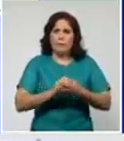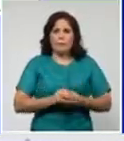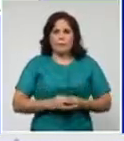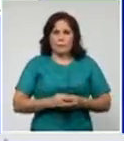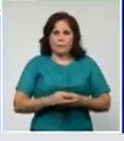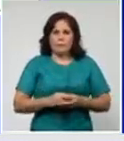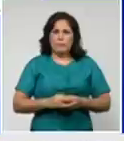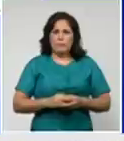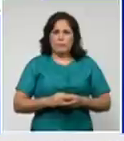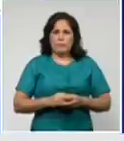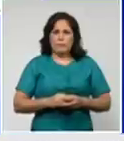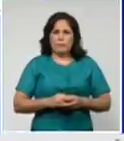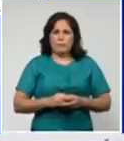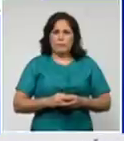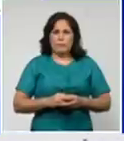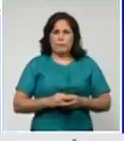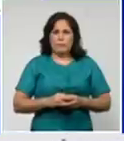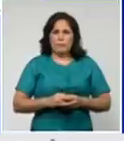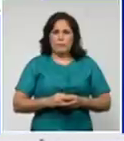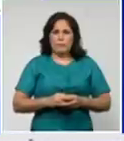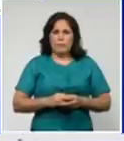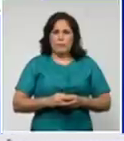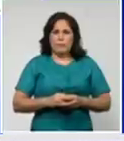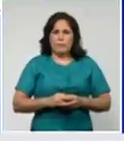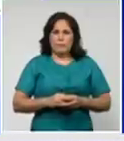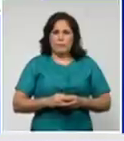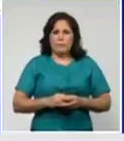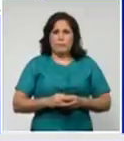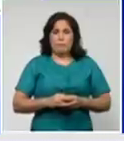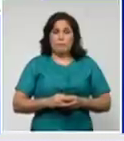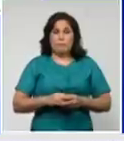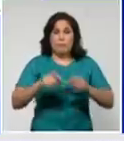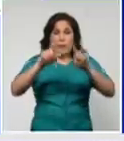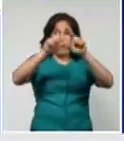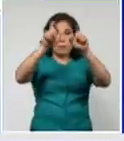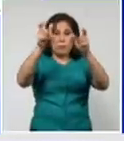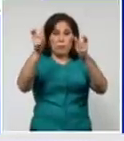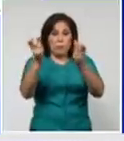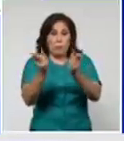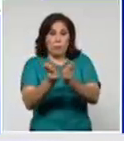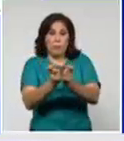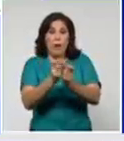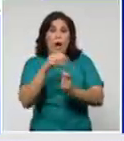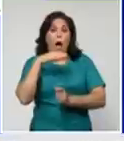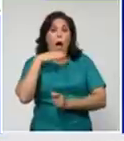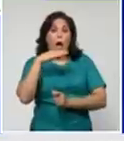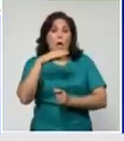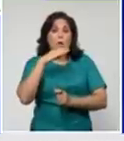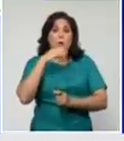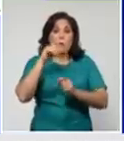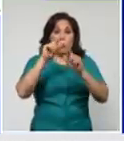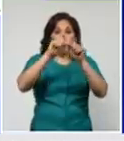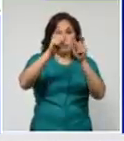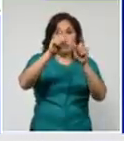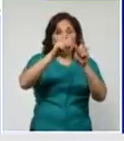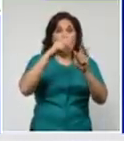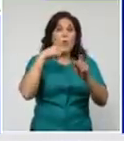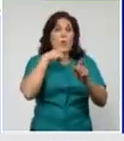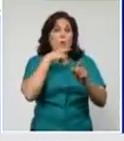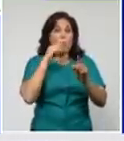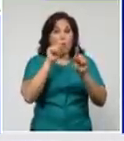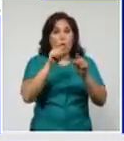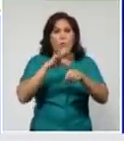La próxima, ahí está por ahí el proceso, aquí está, de acuerdo a los que tienen